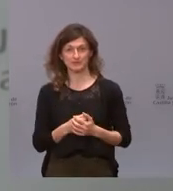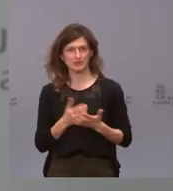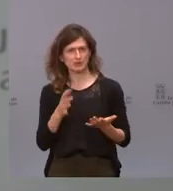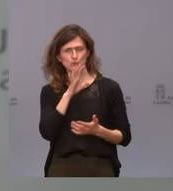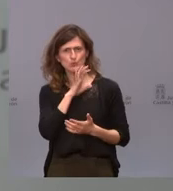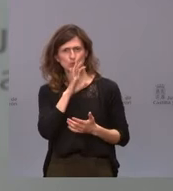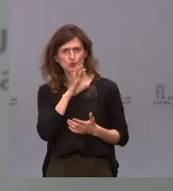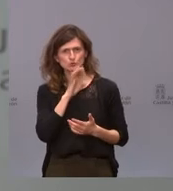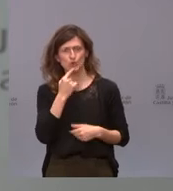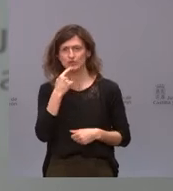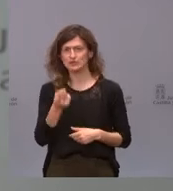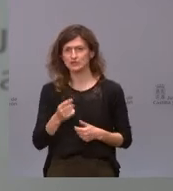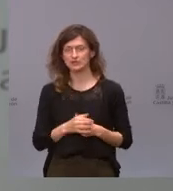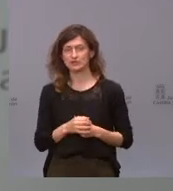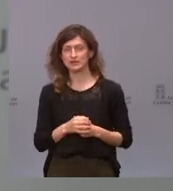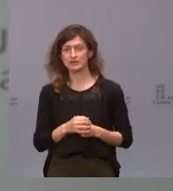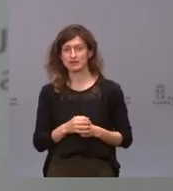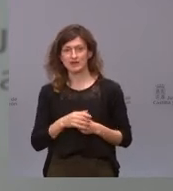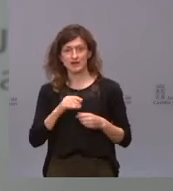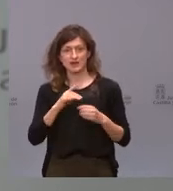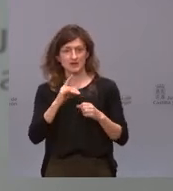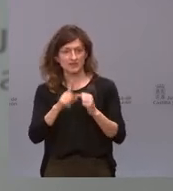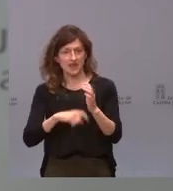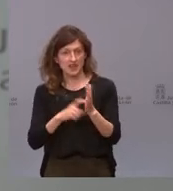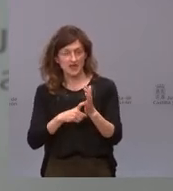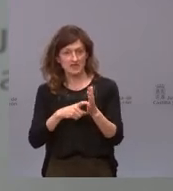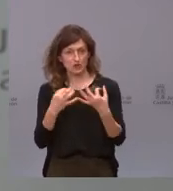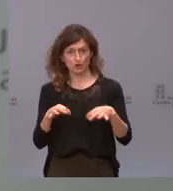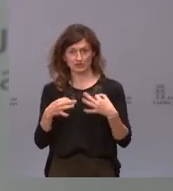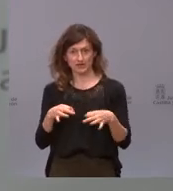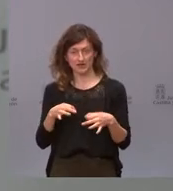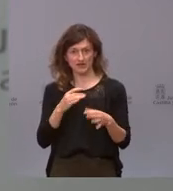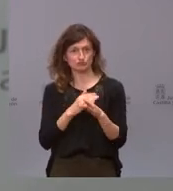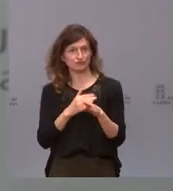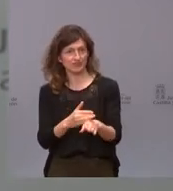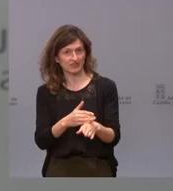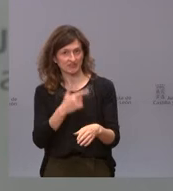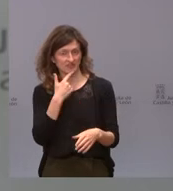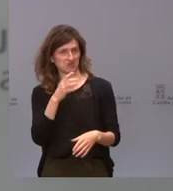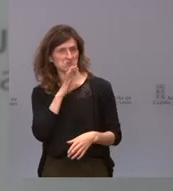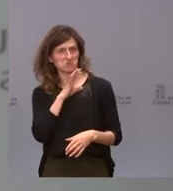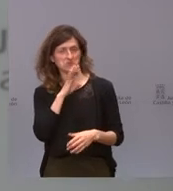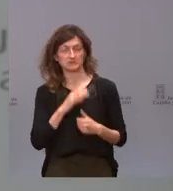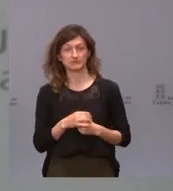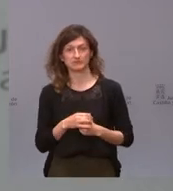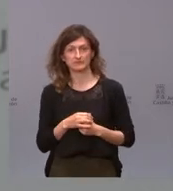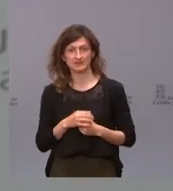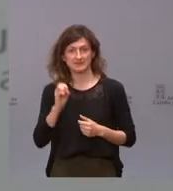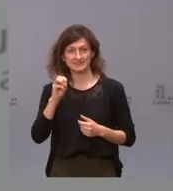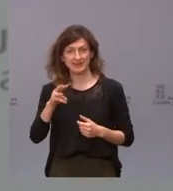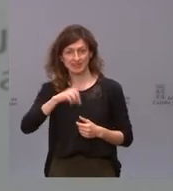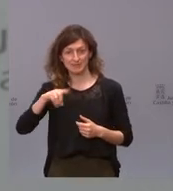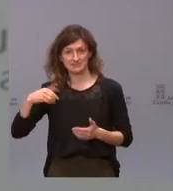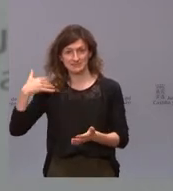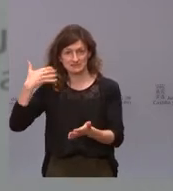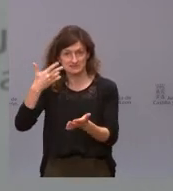curioso que se diga que con la legislación ordinaria que existe es suficiente de los 13 meses que